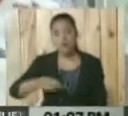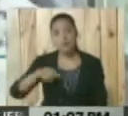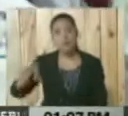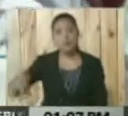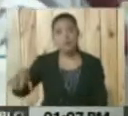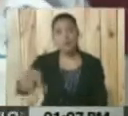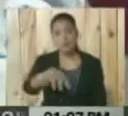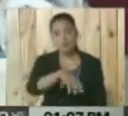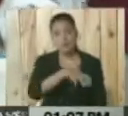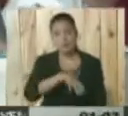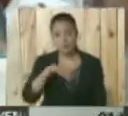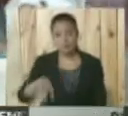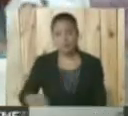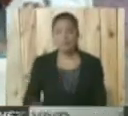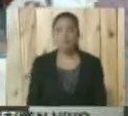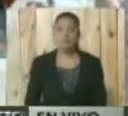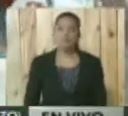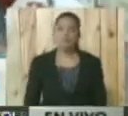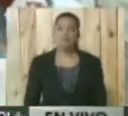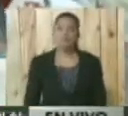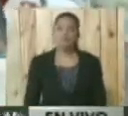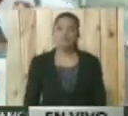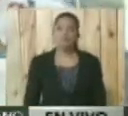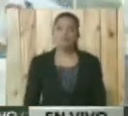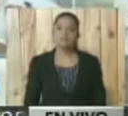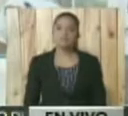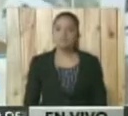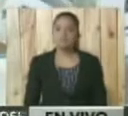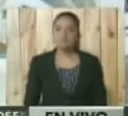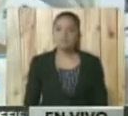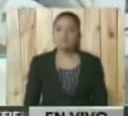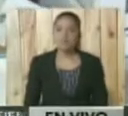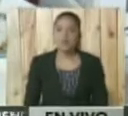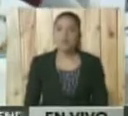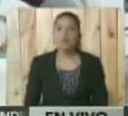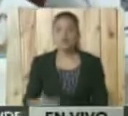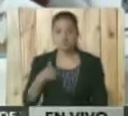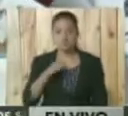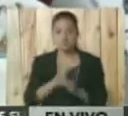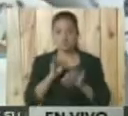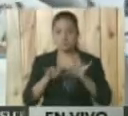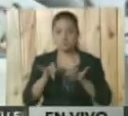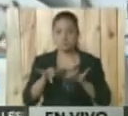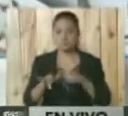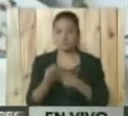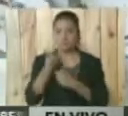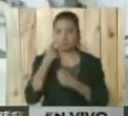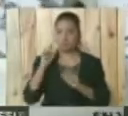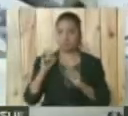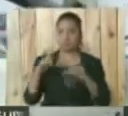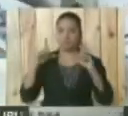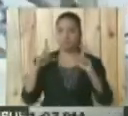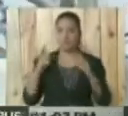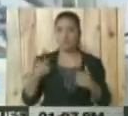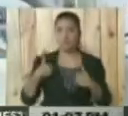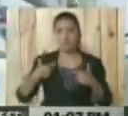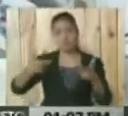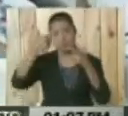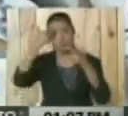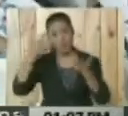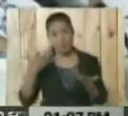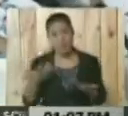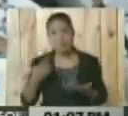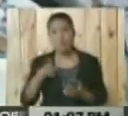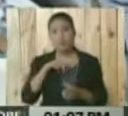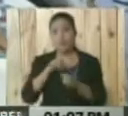del país? Bueno, fíjate, primero, eso me remonta al día que identifiqué mi firma en el CNE. O sea, para mí fue una sorpresa muy grande porque, bueno, yo soy chavista, yo